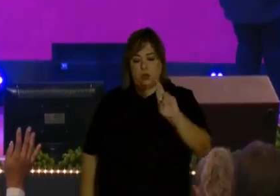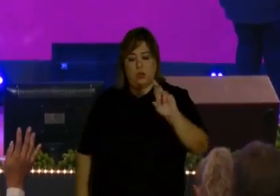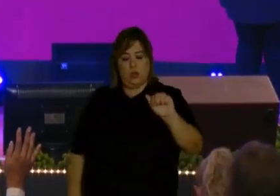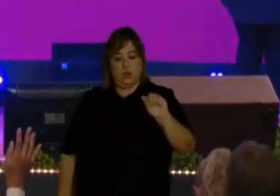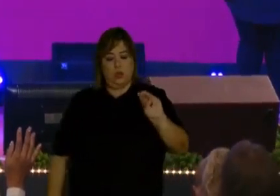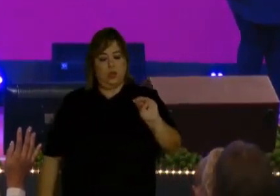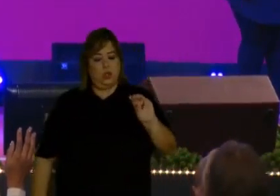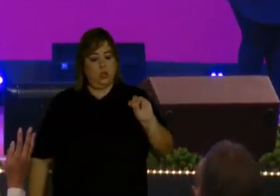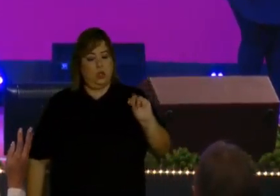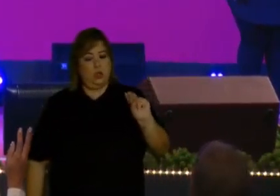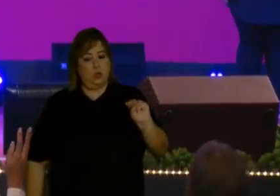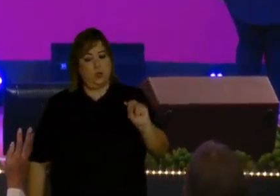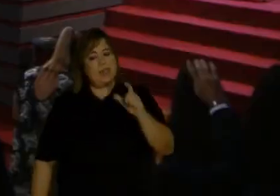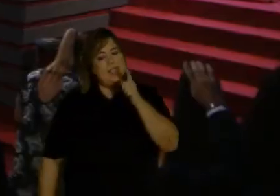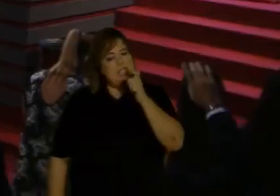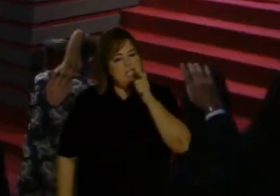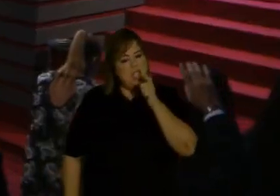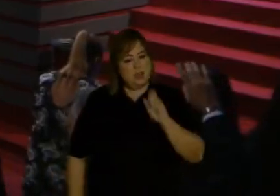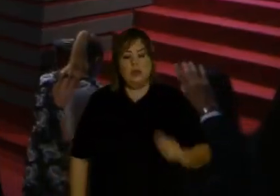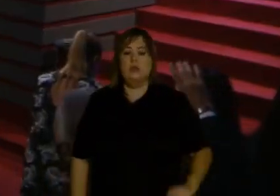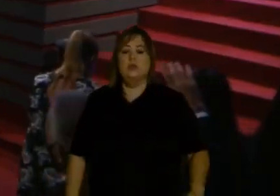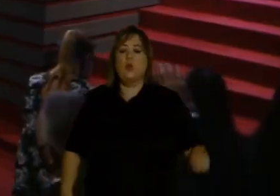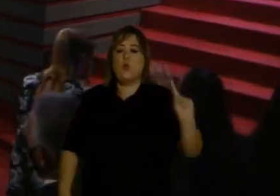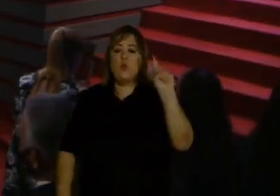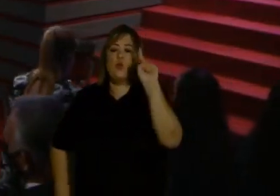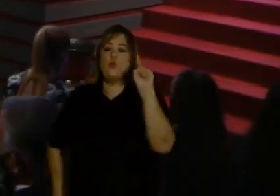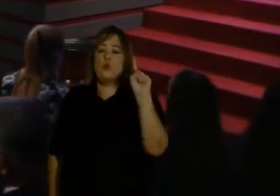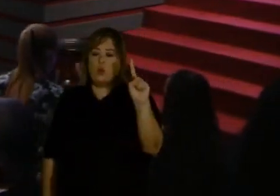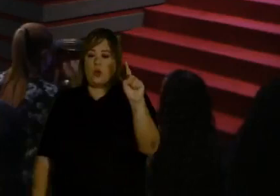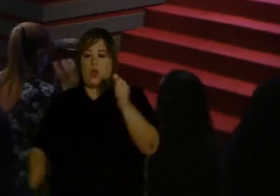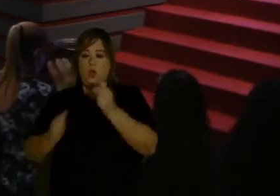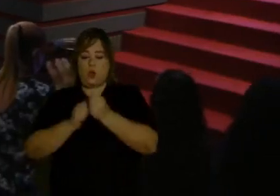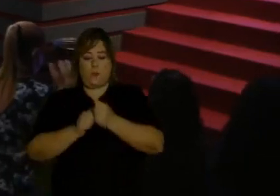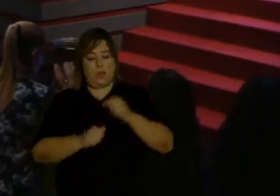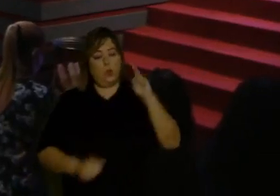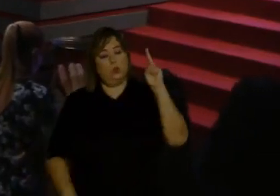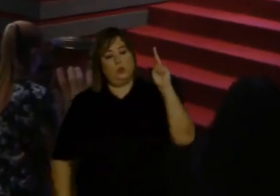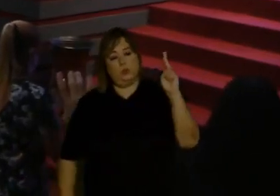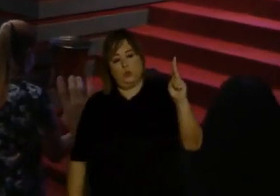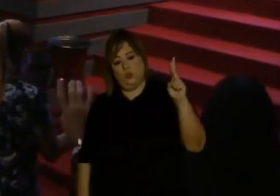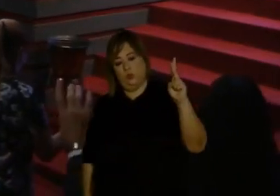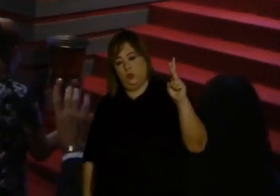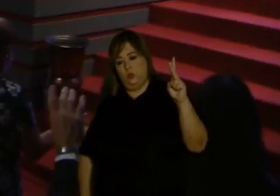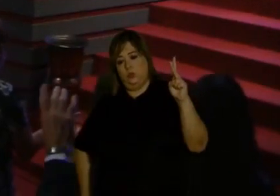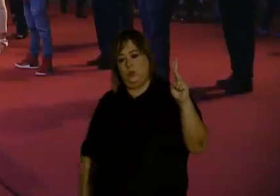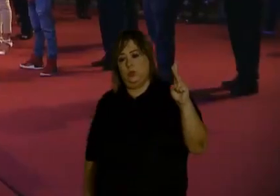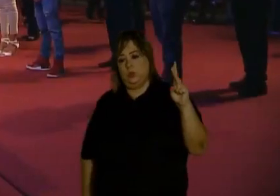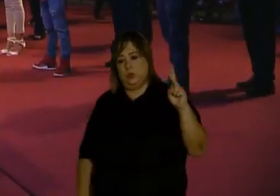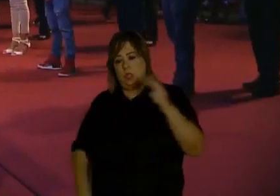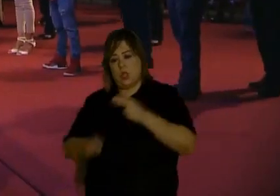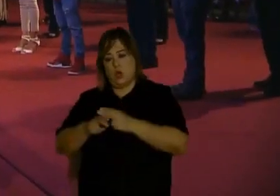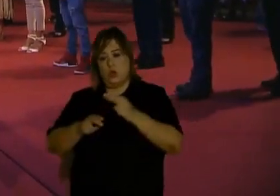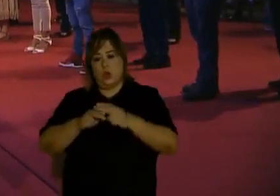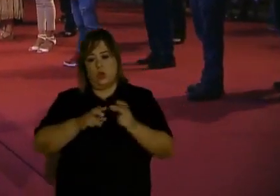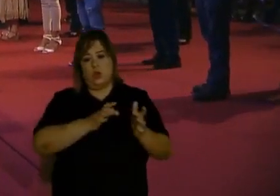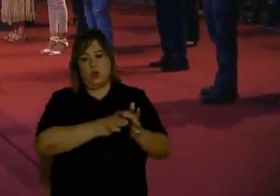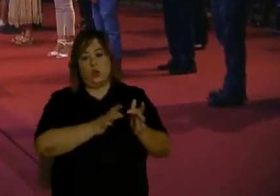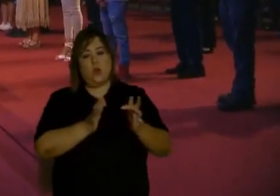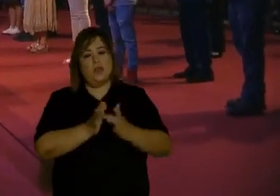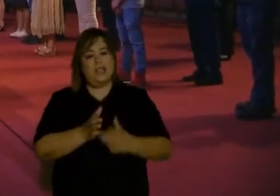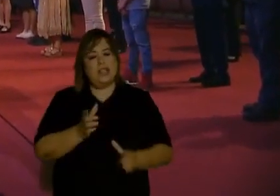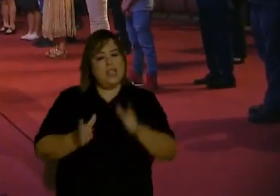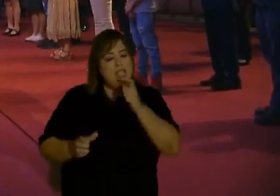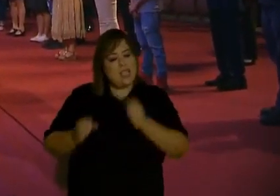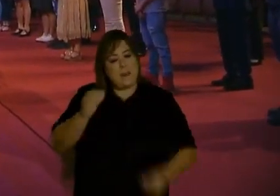Si hay alguien más. Uno, vamos, conmigo. Dos. En el nombre de Jesús, si hay alguna otra vida